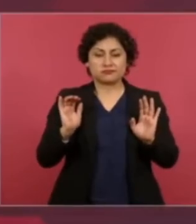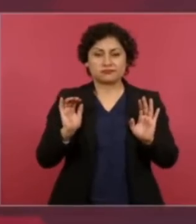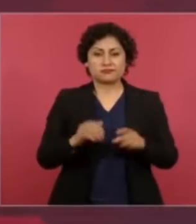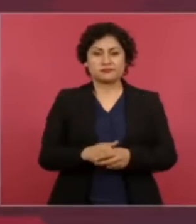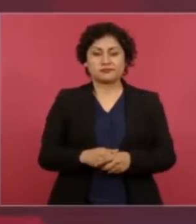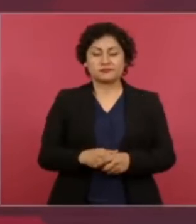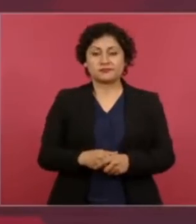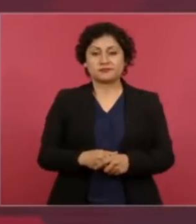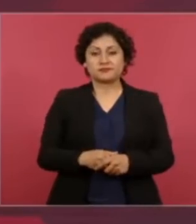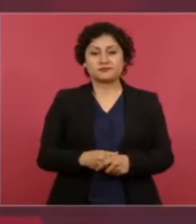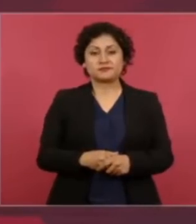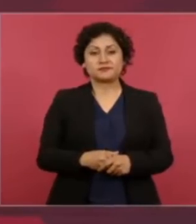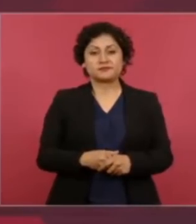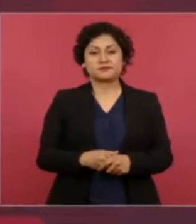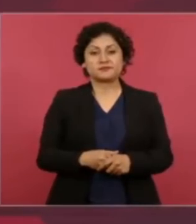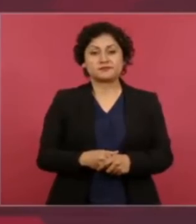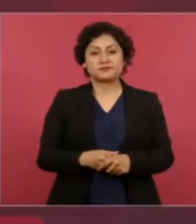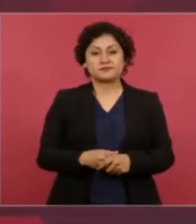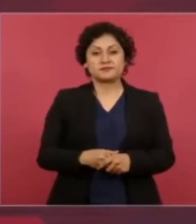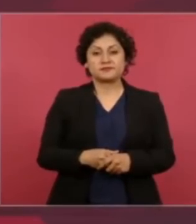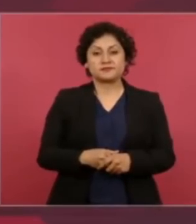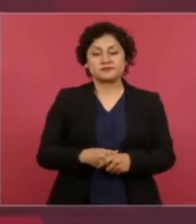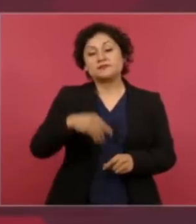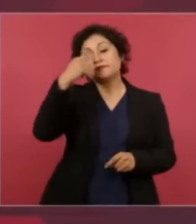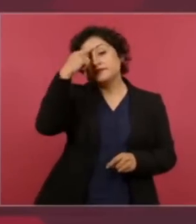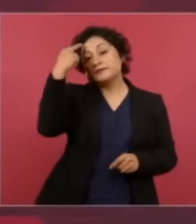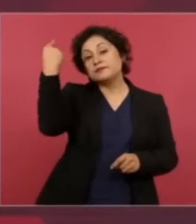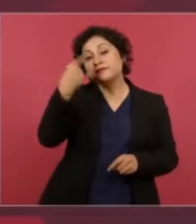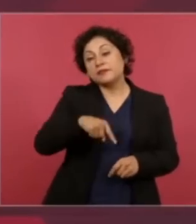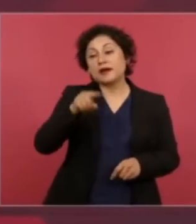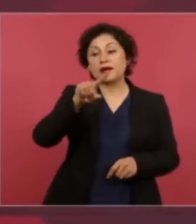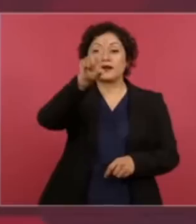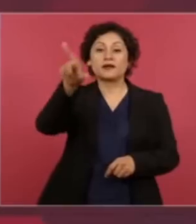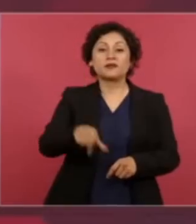se sientan víctimas